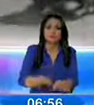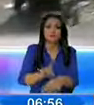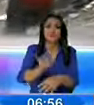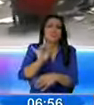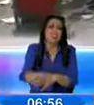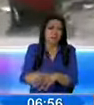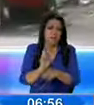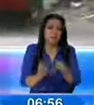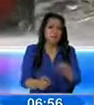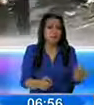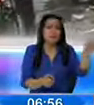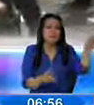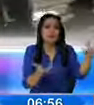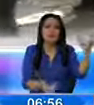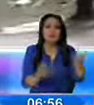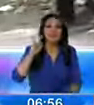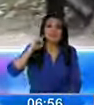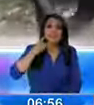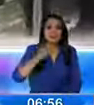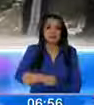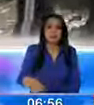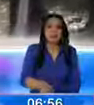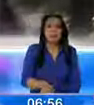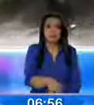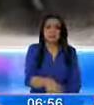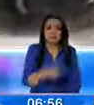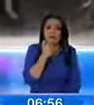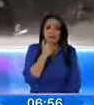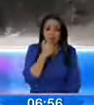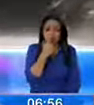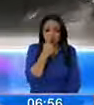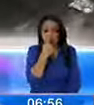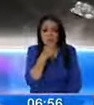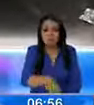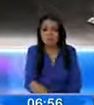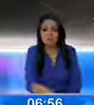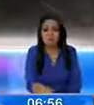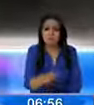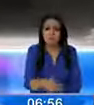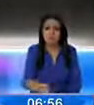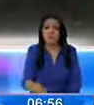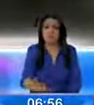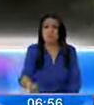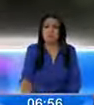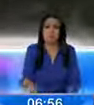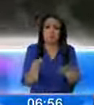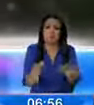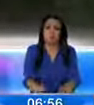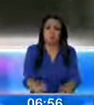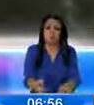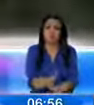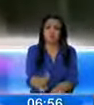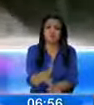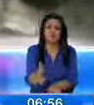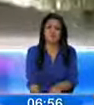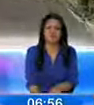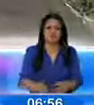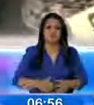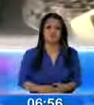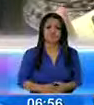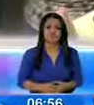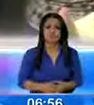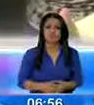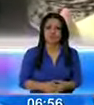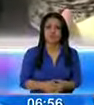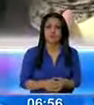vez una travesura puso en marcha el automotor, que aprovechando la pendiente pasó un pequeño montículo de tierra y cayó a la quebrada.